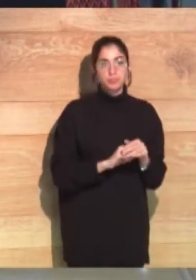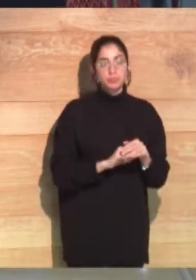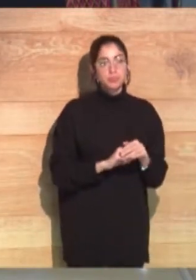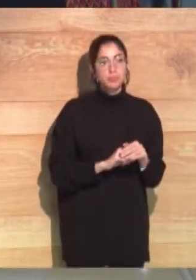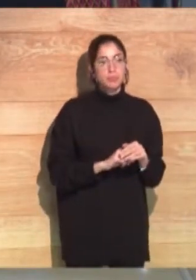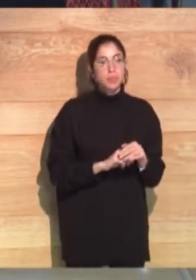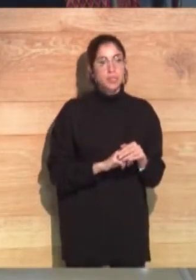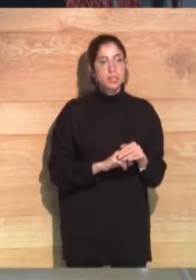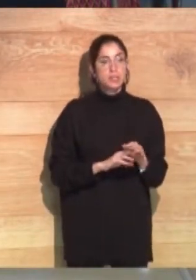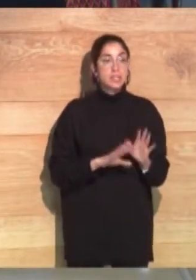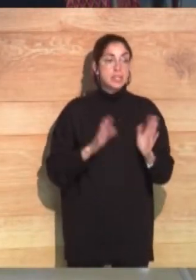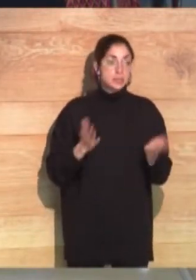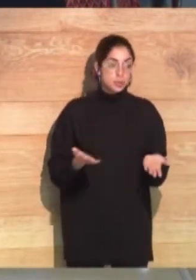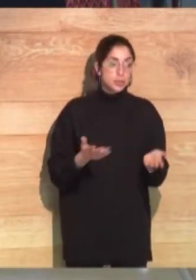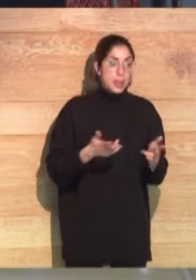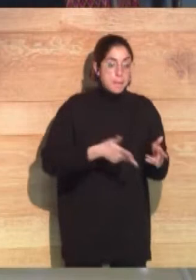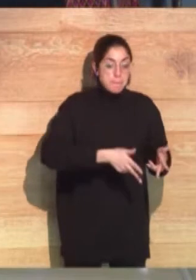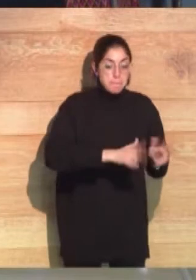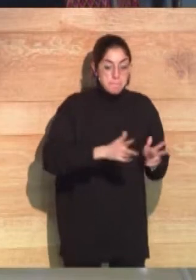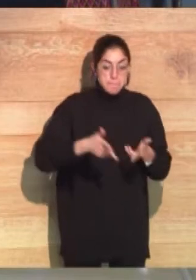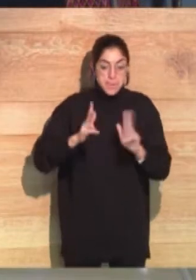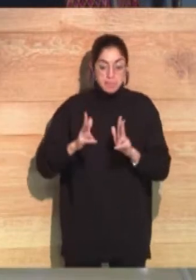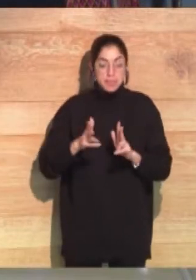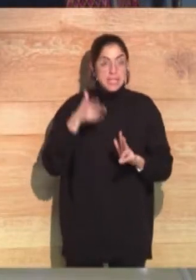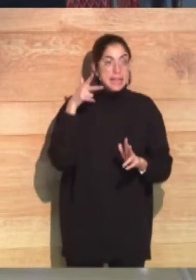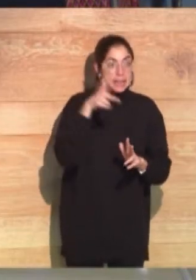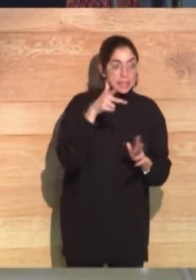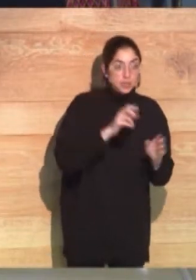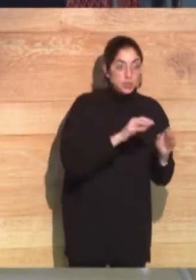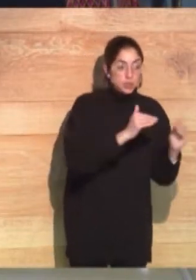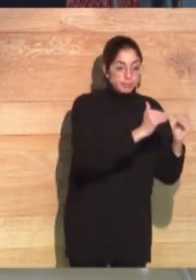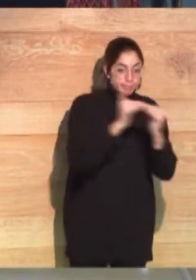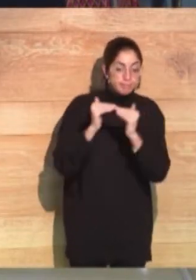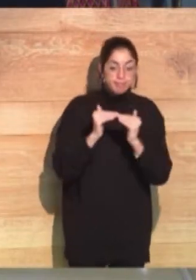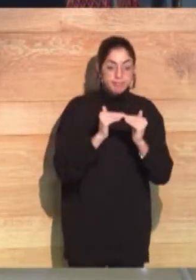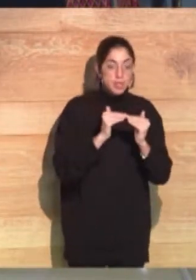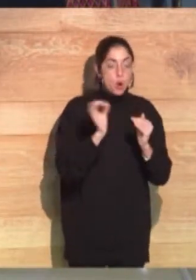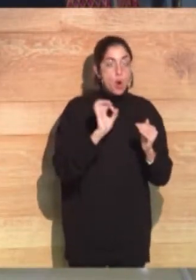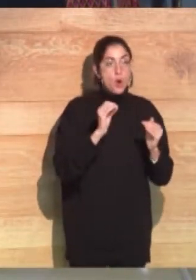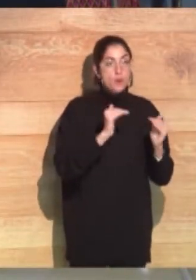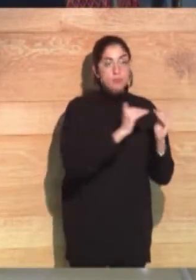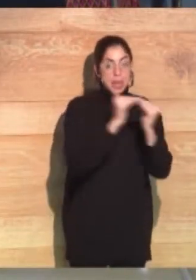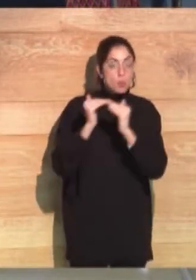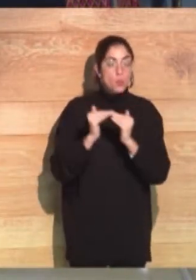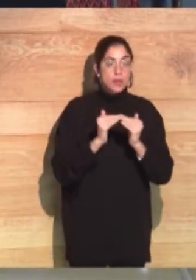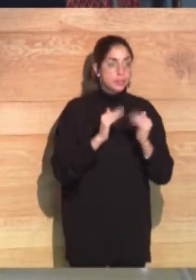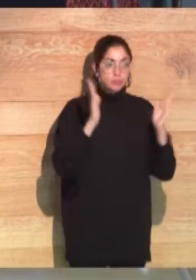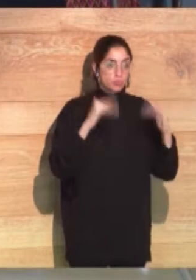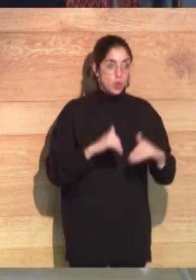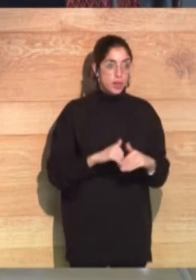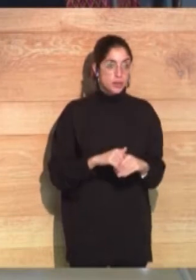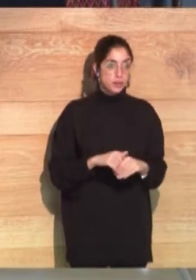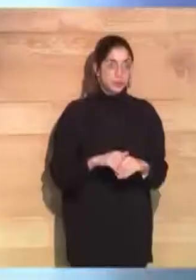y no se permite tener los mismos derechos, la misma igualdad a determinadas personas.